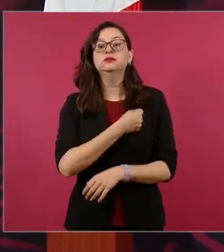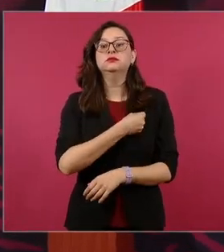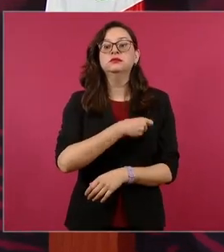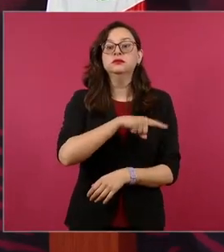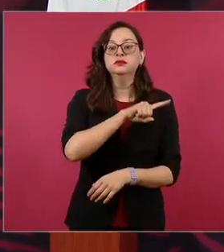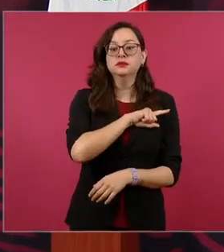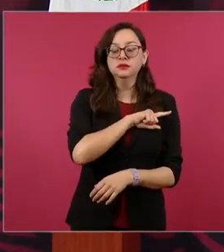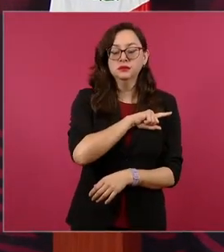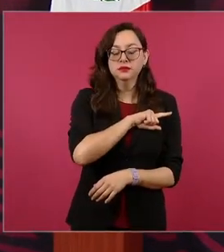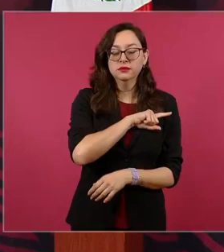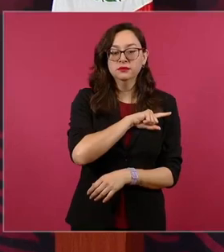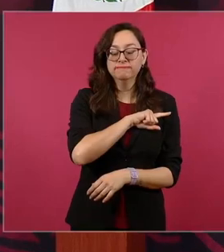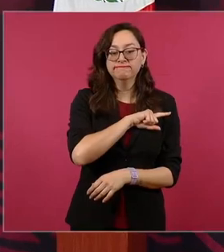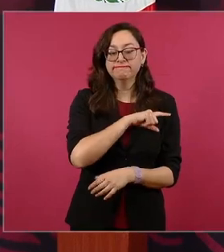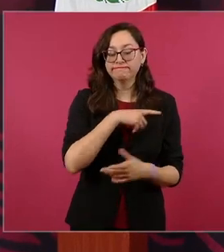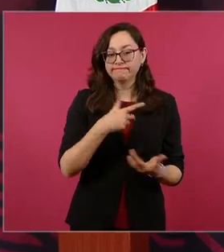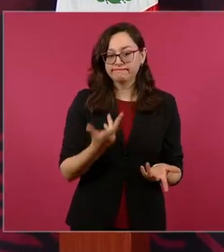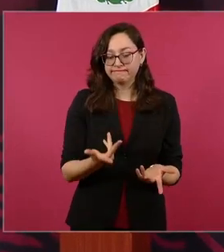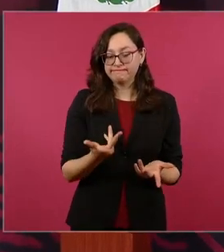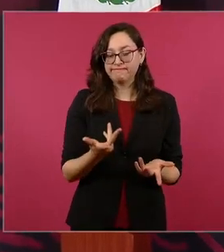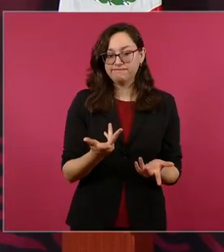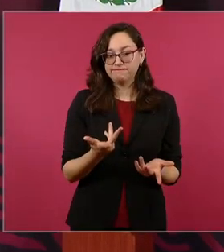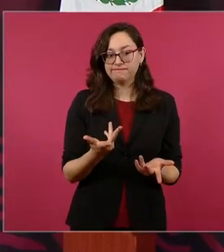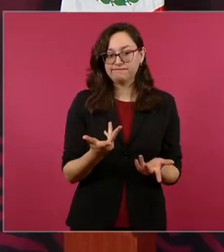vamos a inaugurar